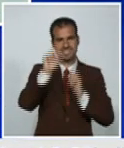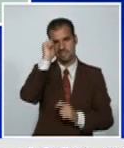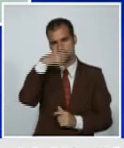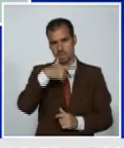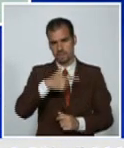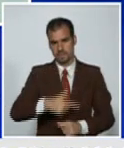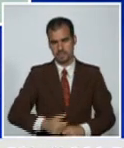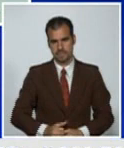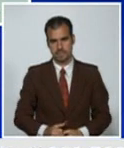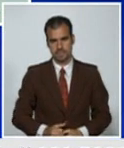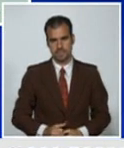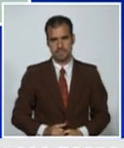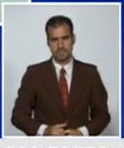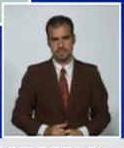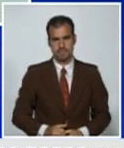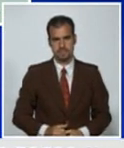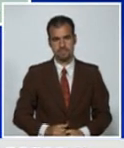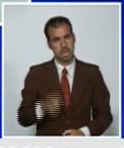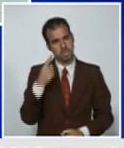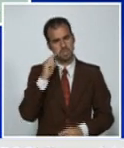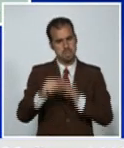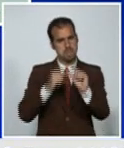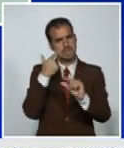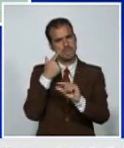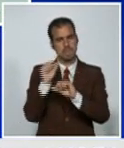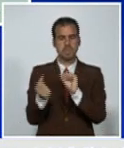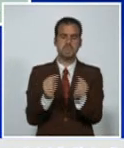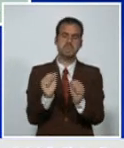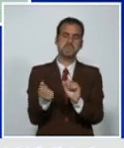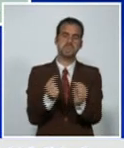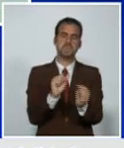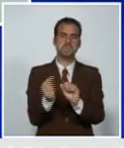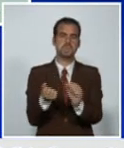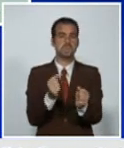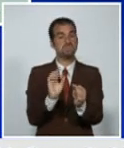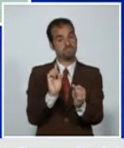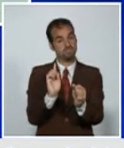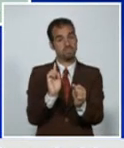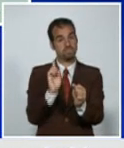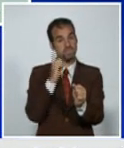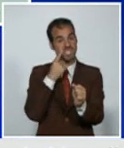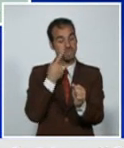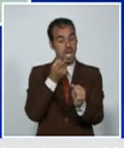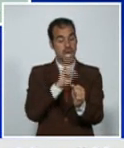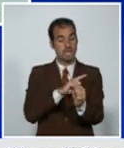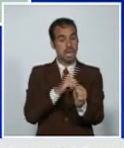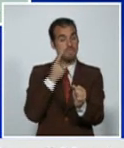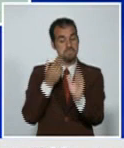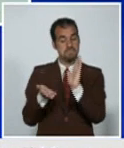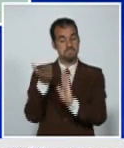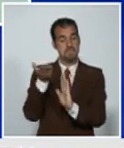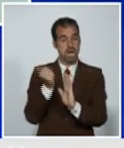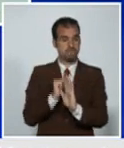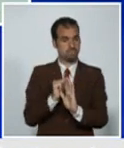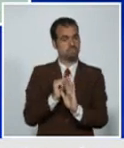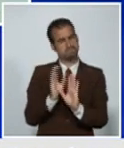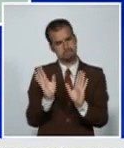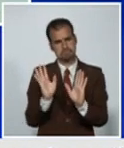enfermedad, aunque con los 6 casos ayer son 3 más que la jornada anterior, pero